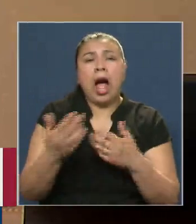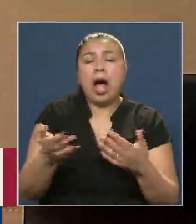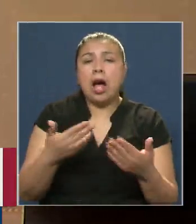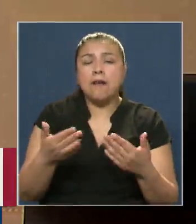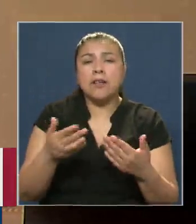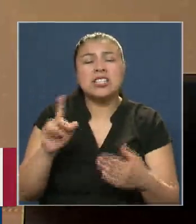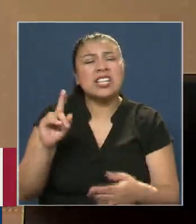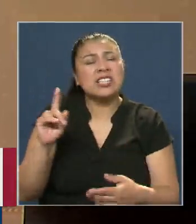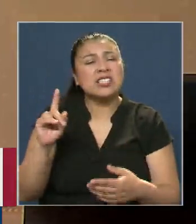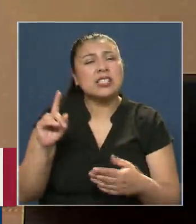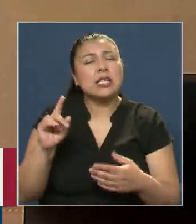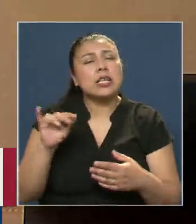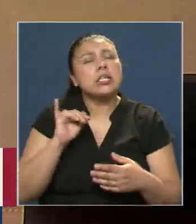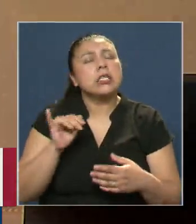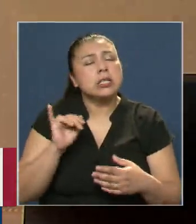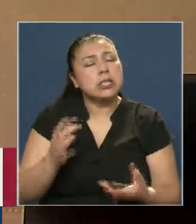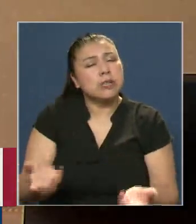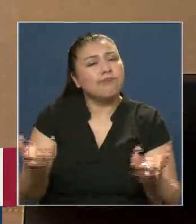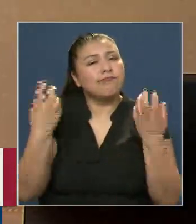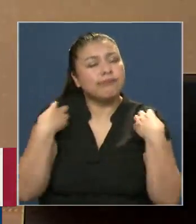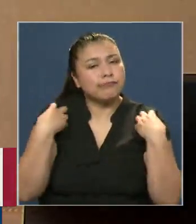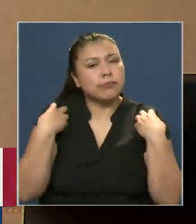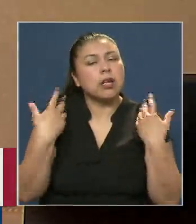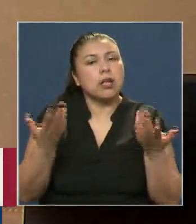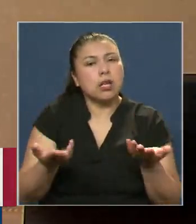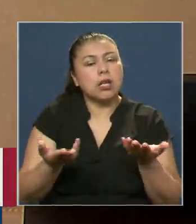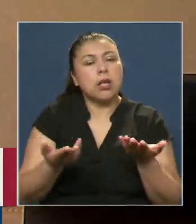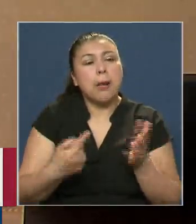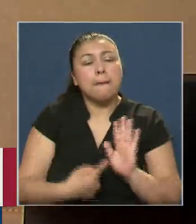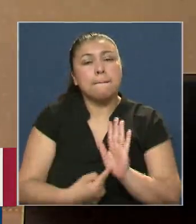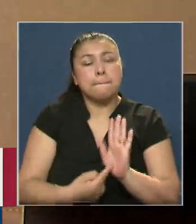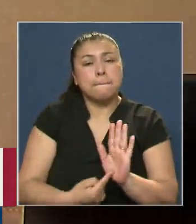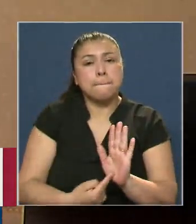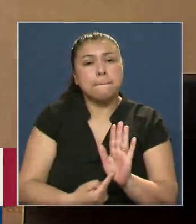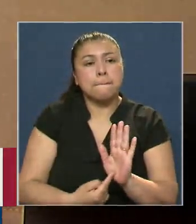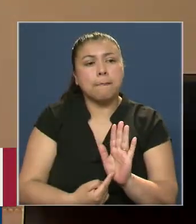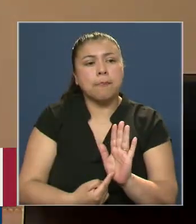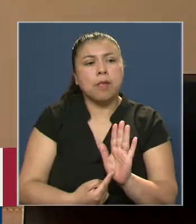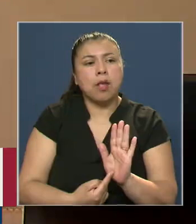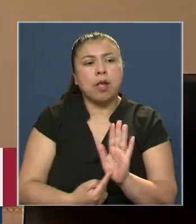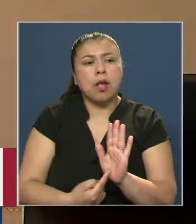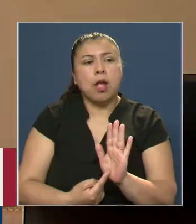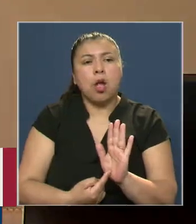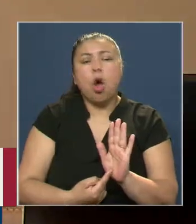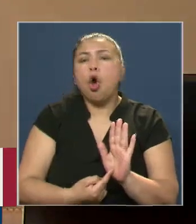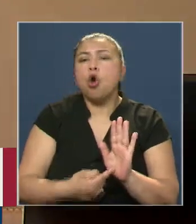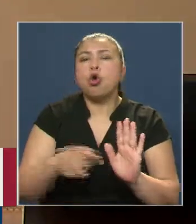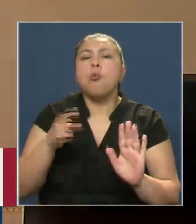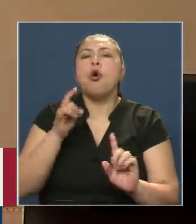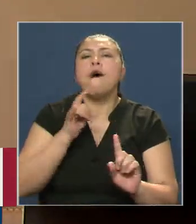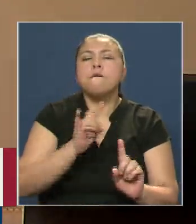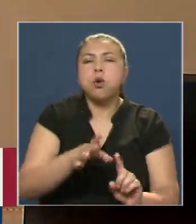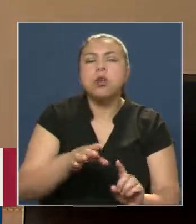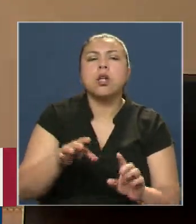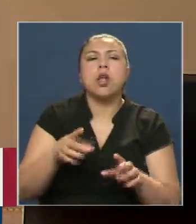generalmente excede sus atribuciones y presenta indicaciones pasando de llegar a las comisiones técnicas, que en este caso es la Comisión de Desarrollo Social,